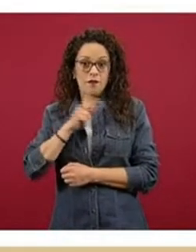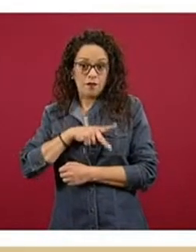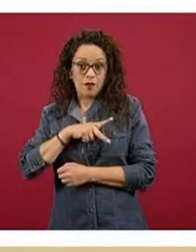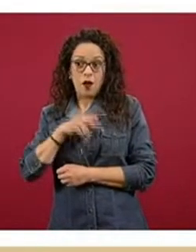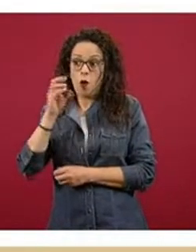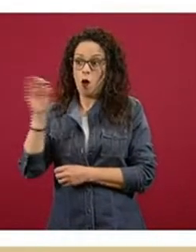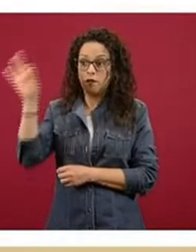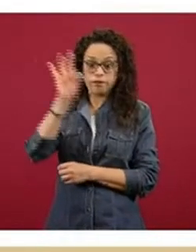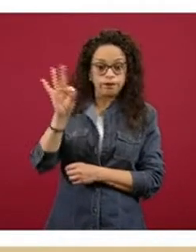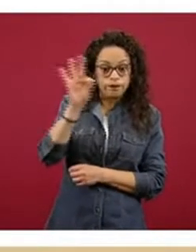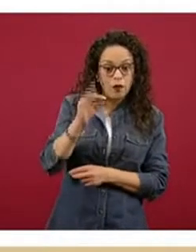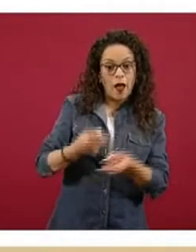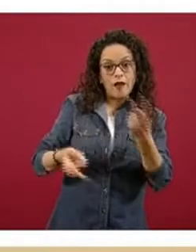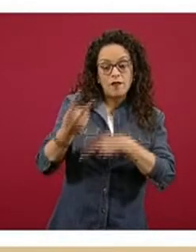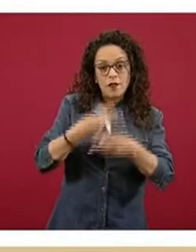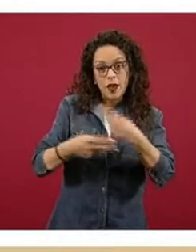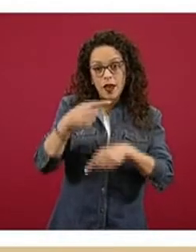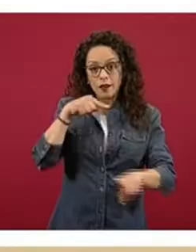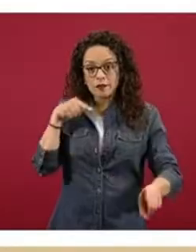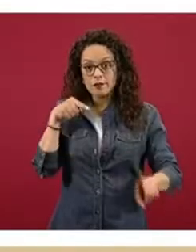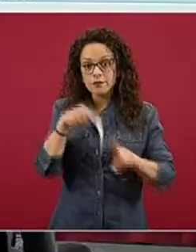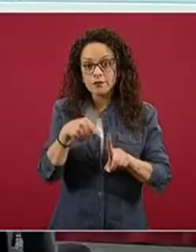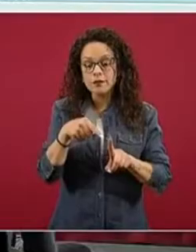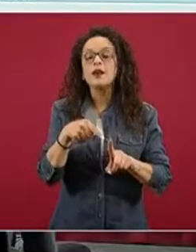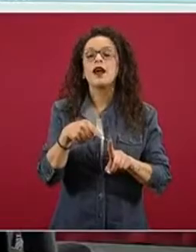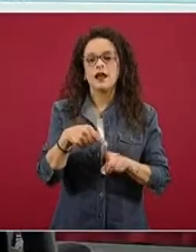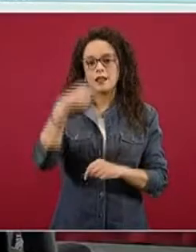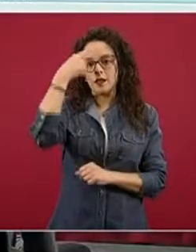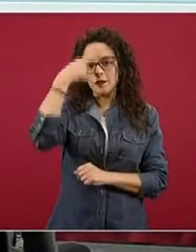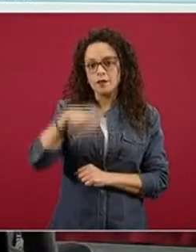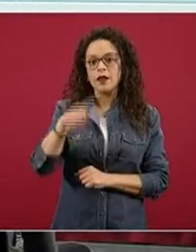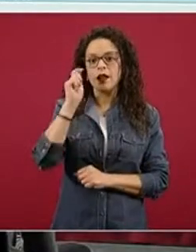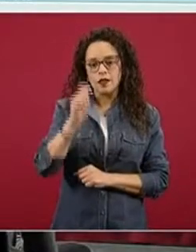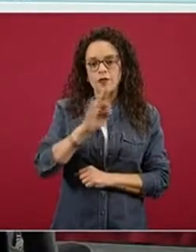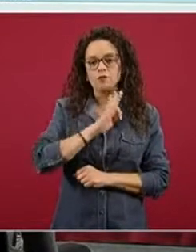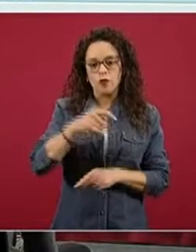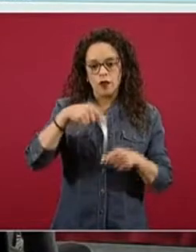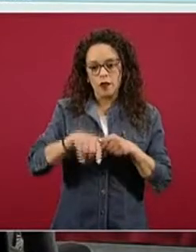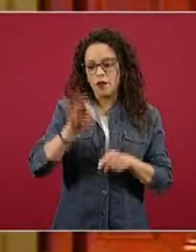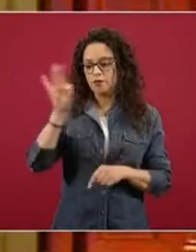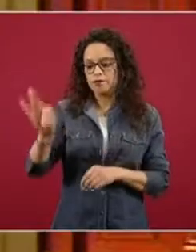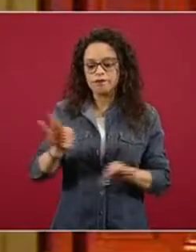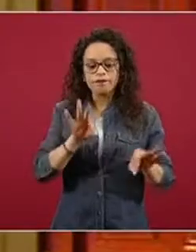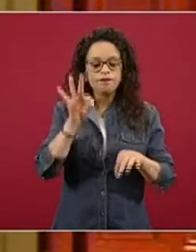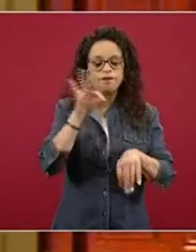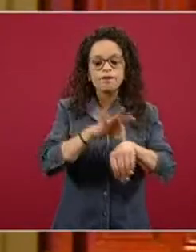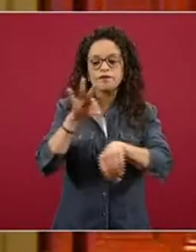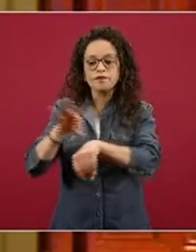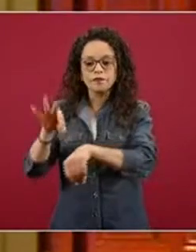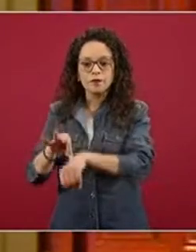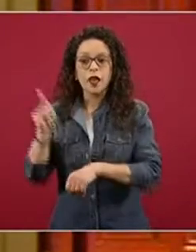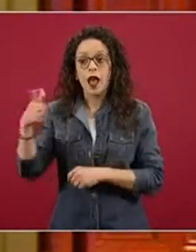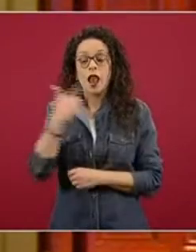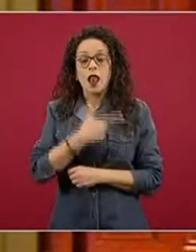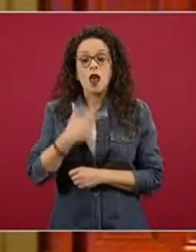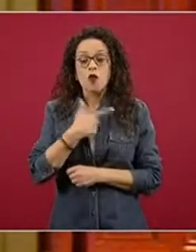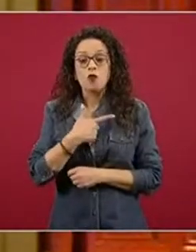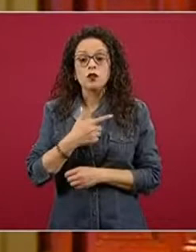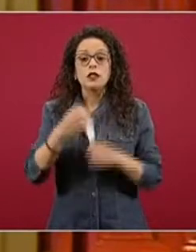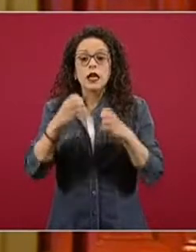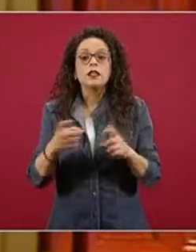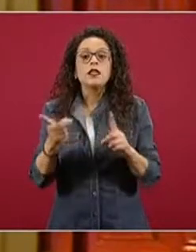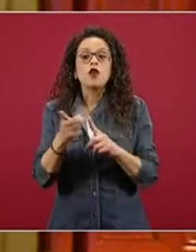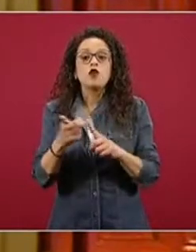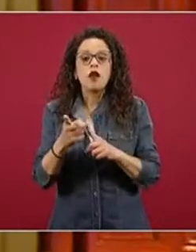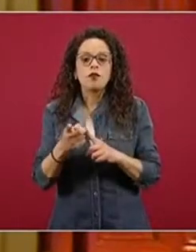estar entre nosotros. Al vector le gusta vivir cerca de los humanos porque se alimentan de nosotros. Le